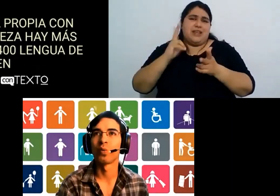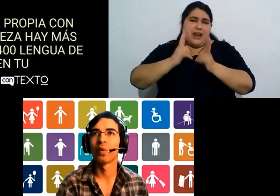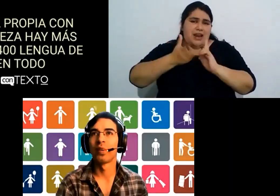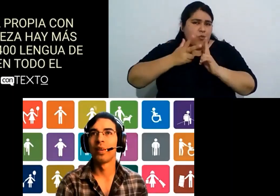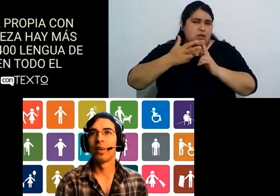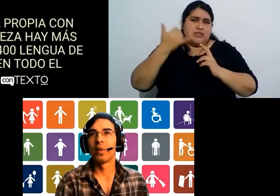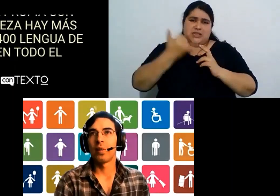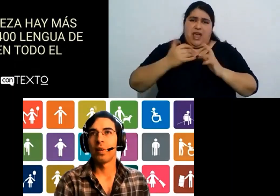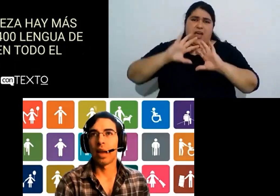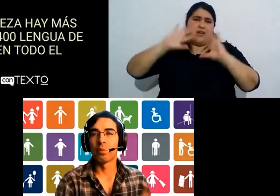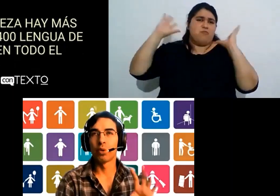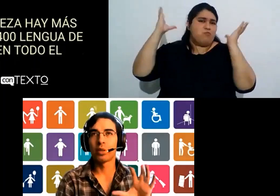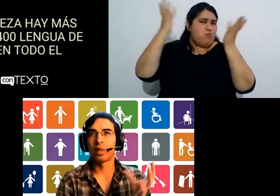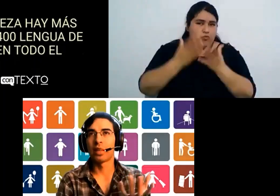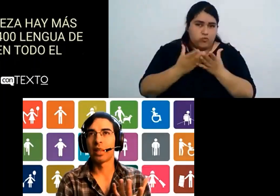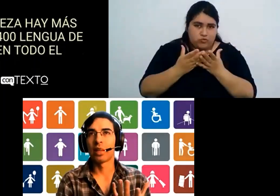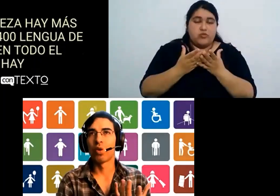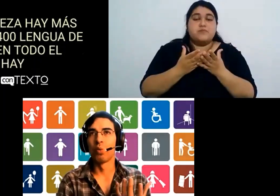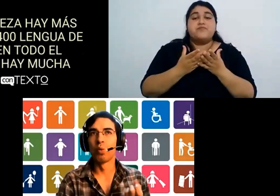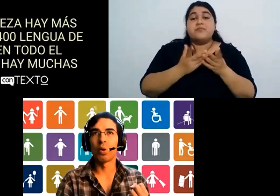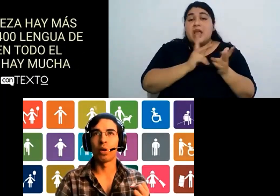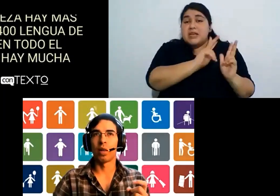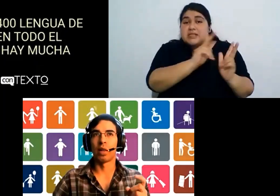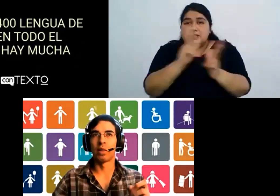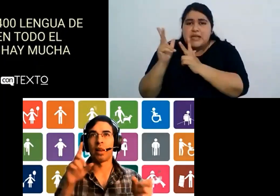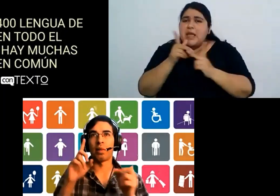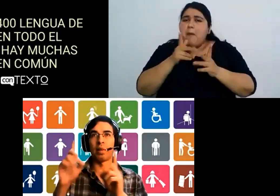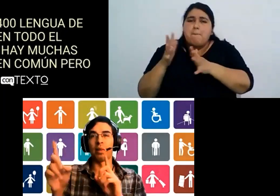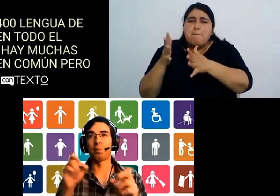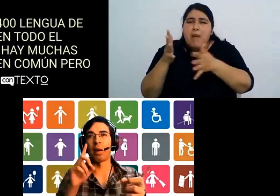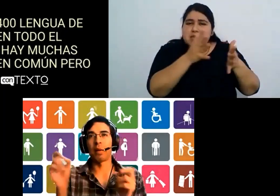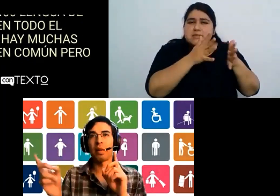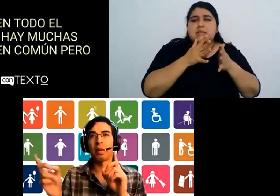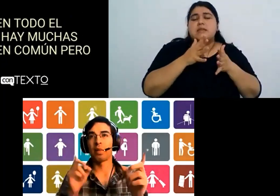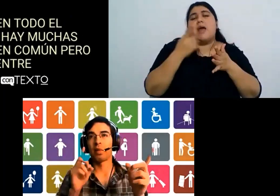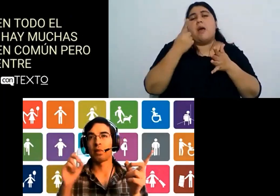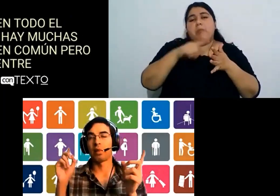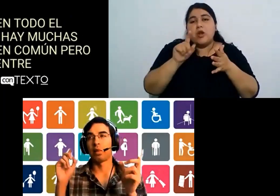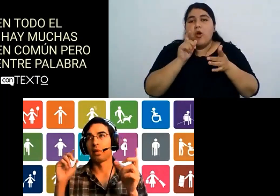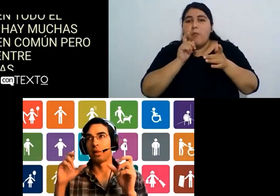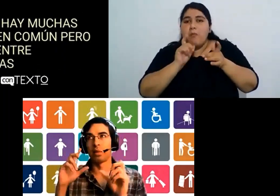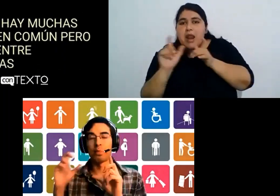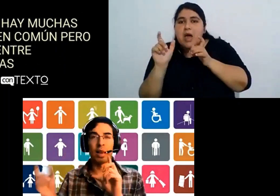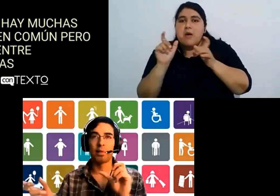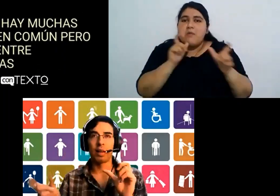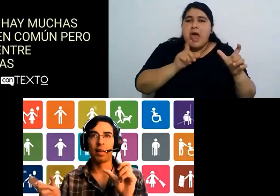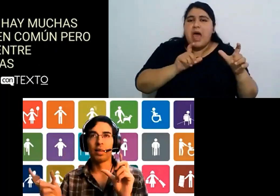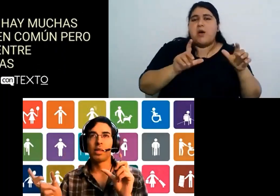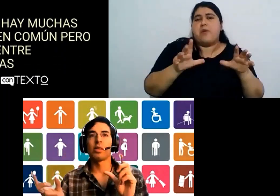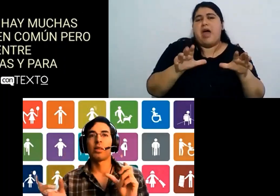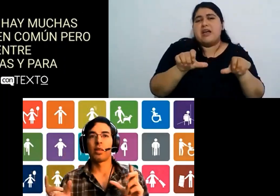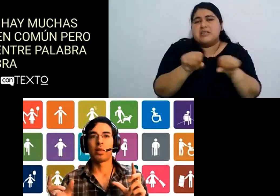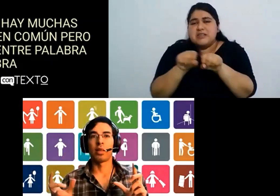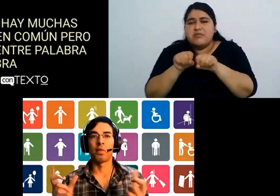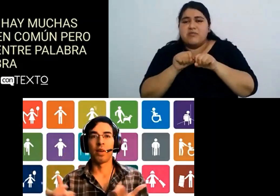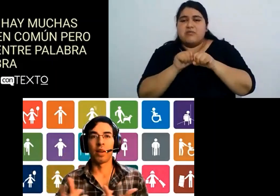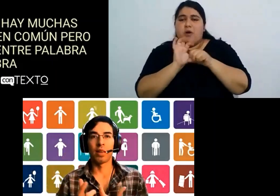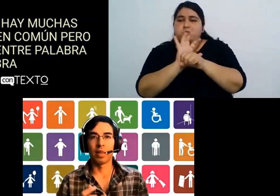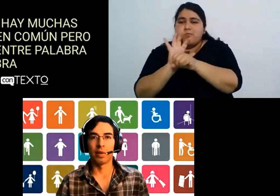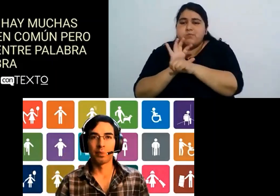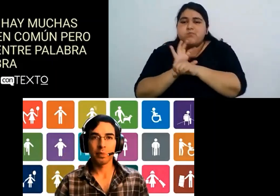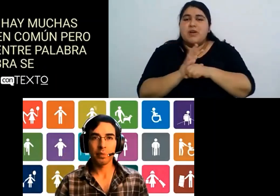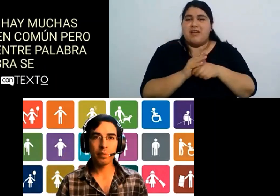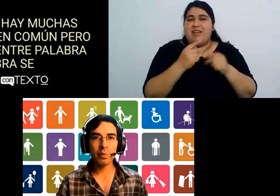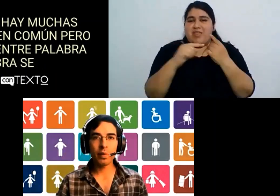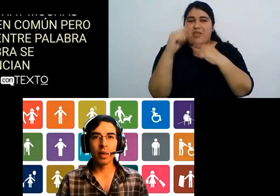mundo. Hay muchas señas en común, pero entre palabra y palabra se